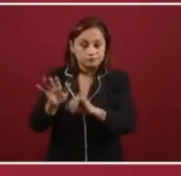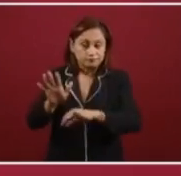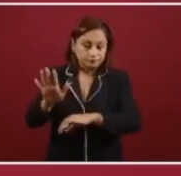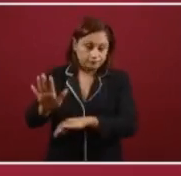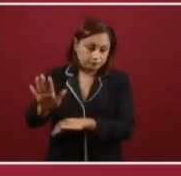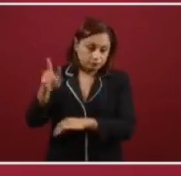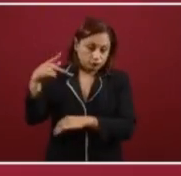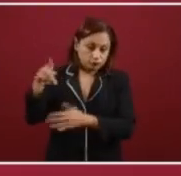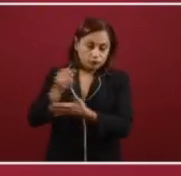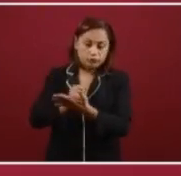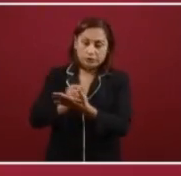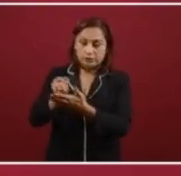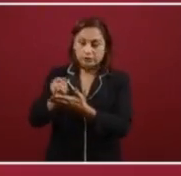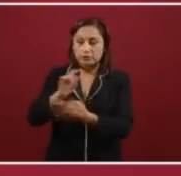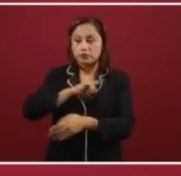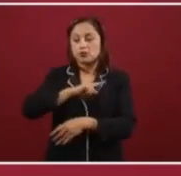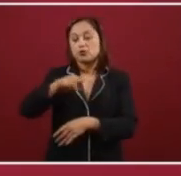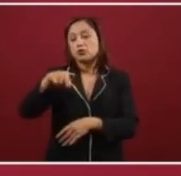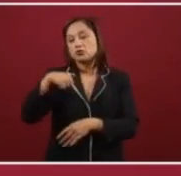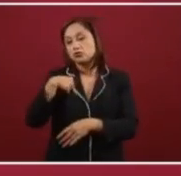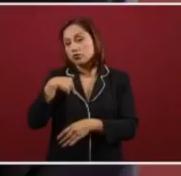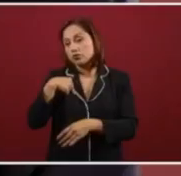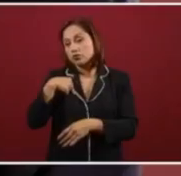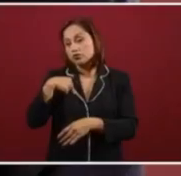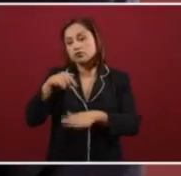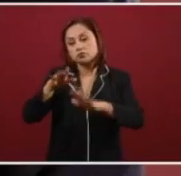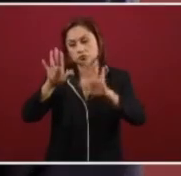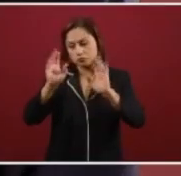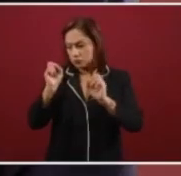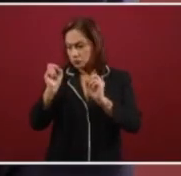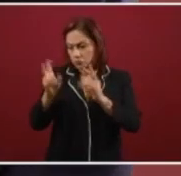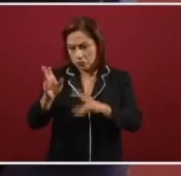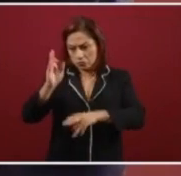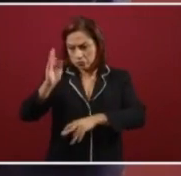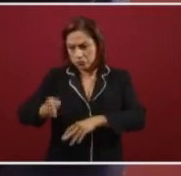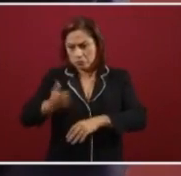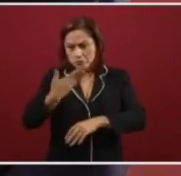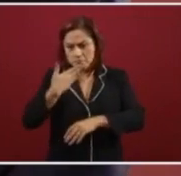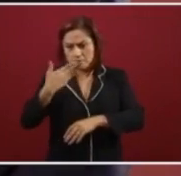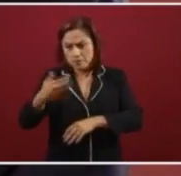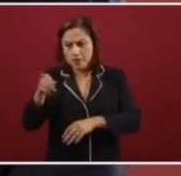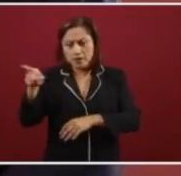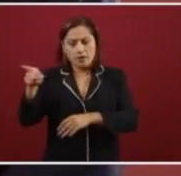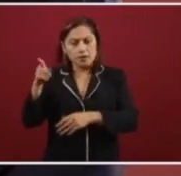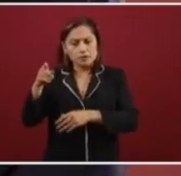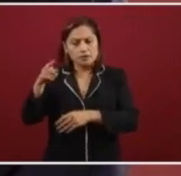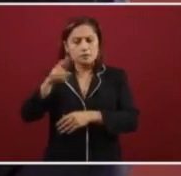decidan va a ser lo más conveniente para el país.